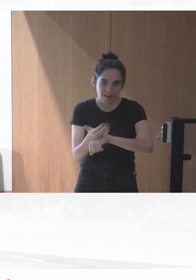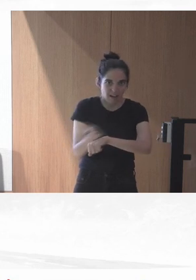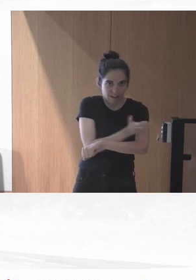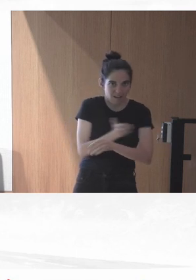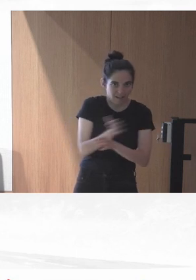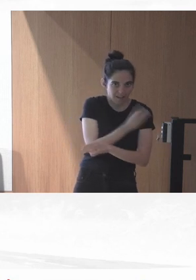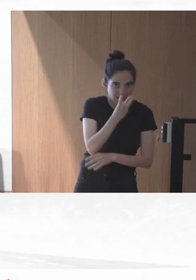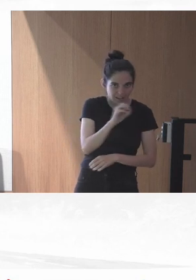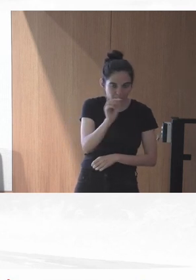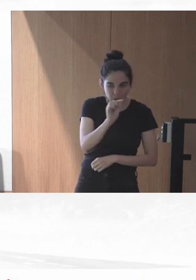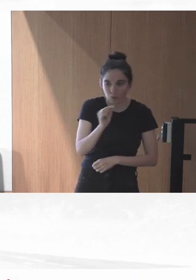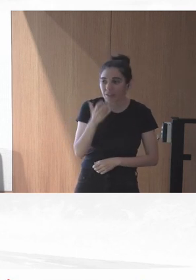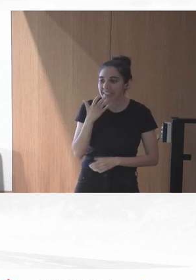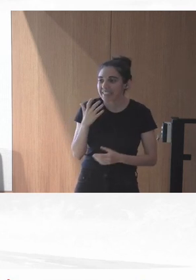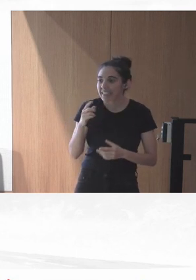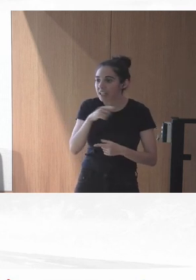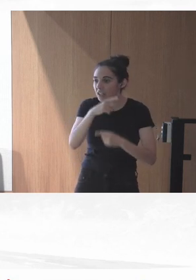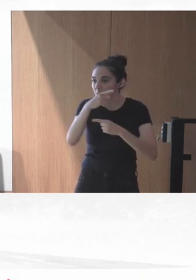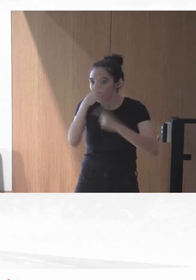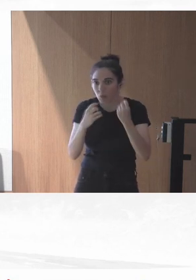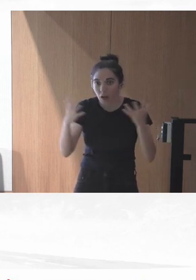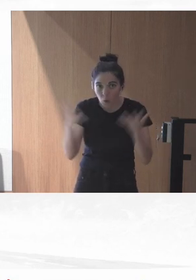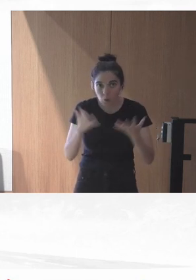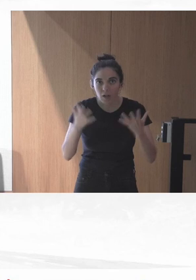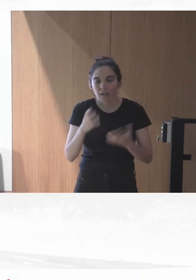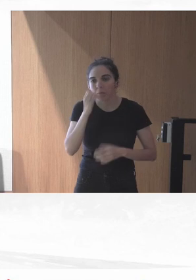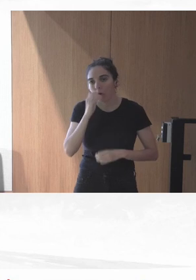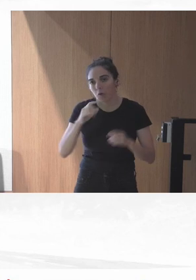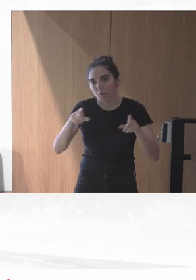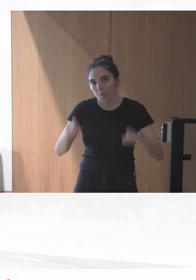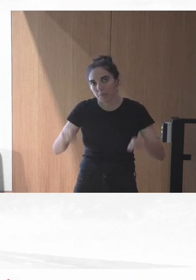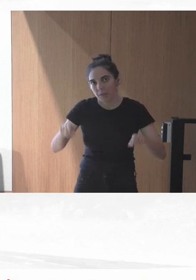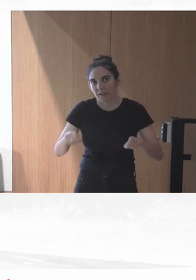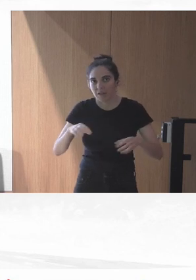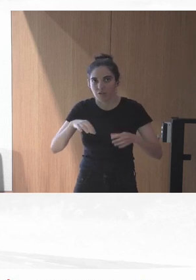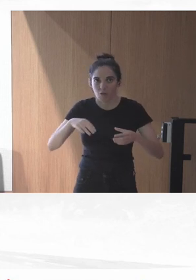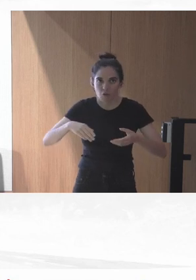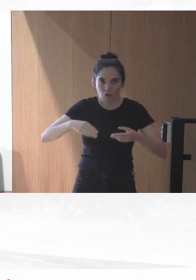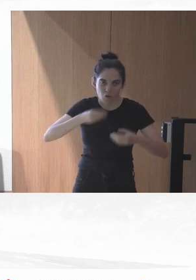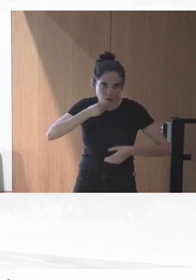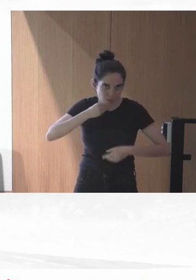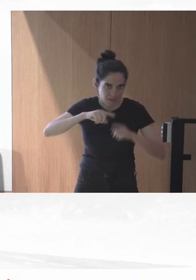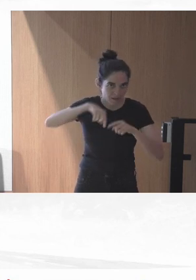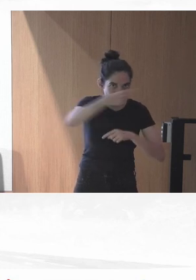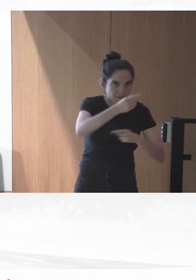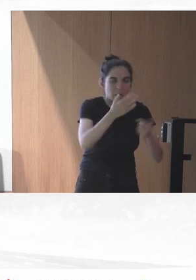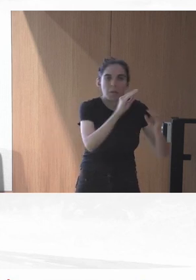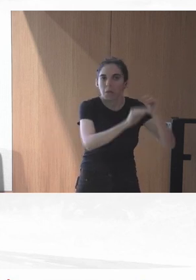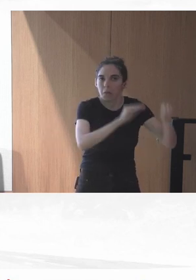pregunta urgente, podemos hacerla durante la pausa del almuerzo y podemos utilizar ese